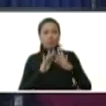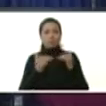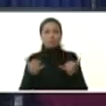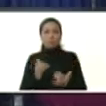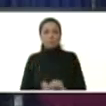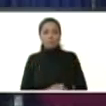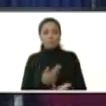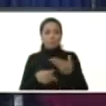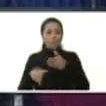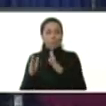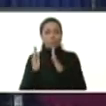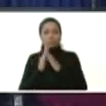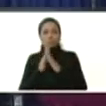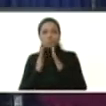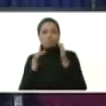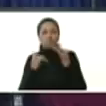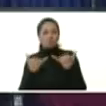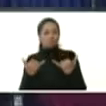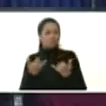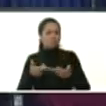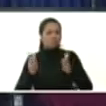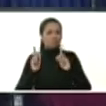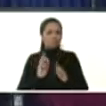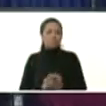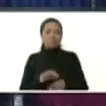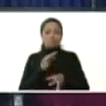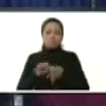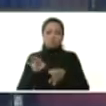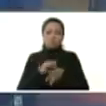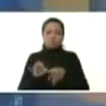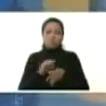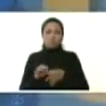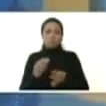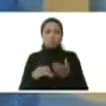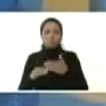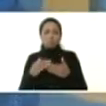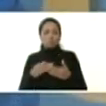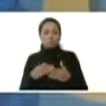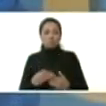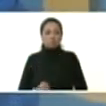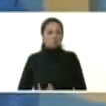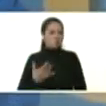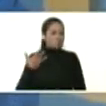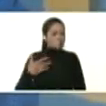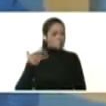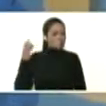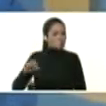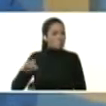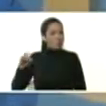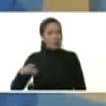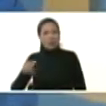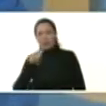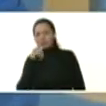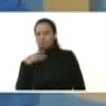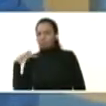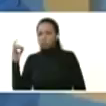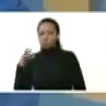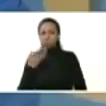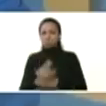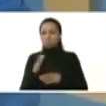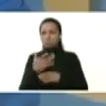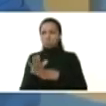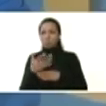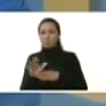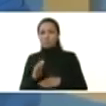estamos construyendo viviendas con el petro. Para que le arda a quien le tenga que arder.